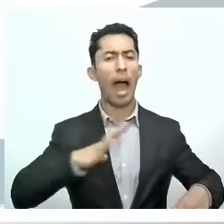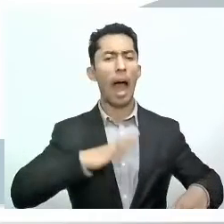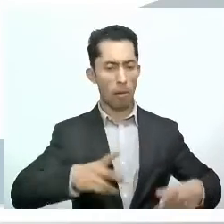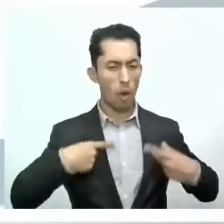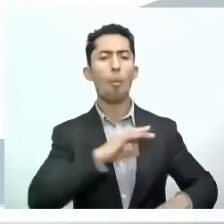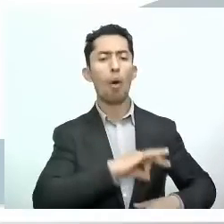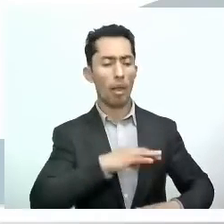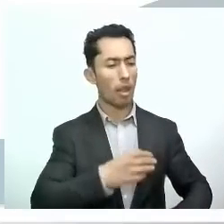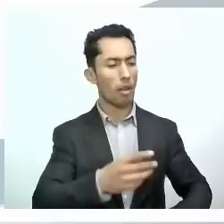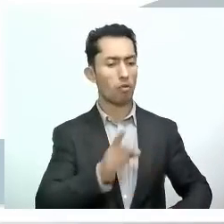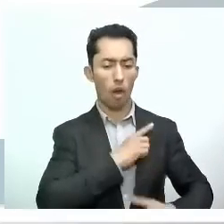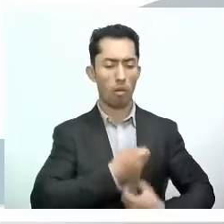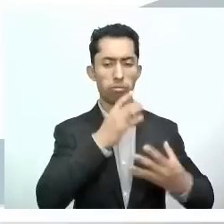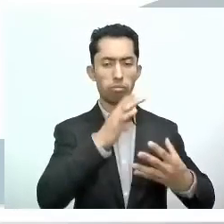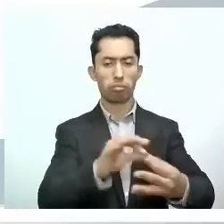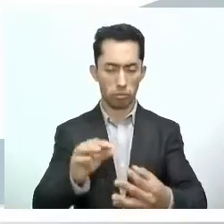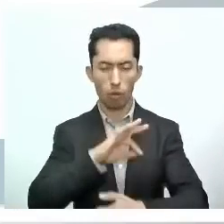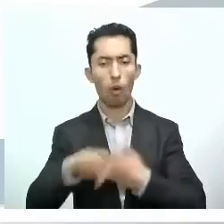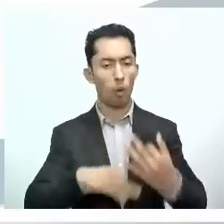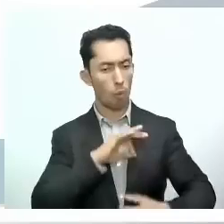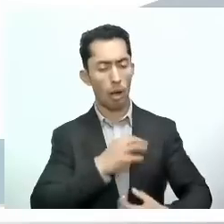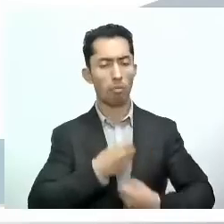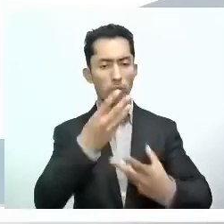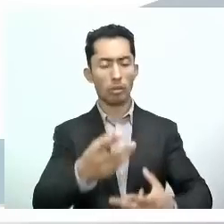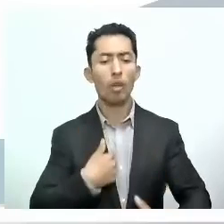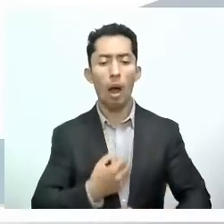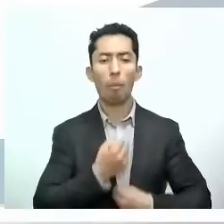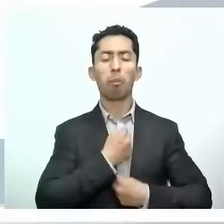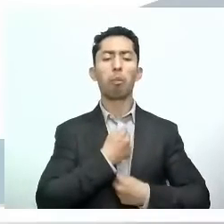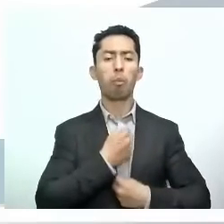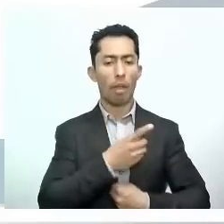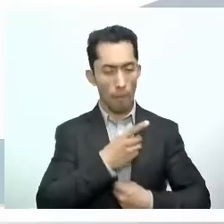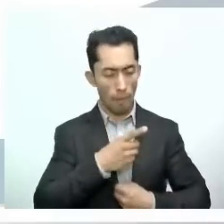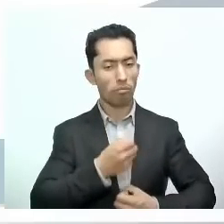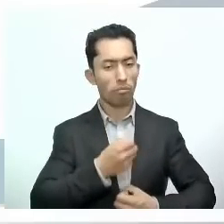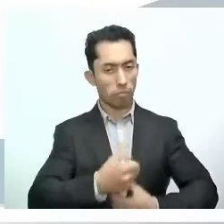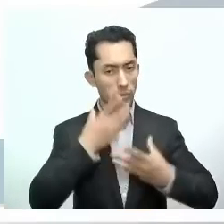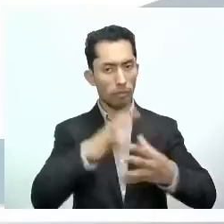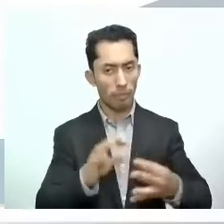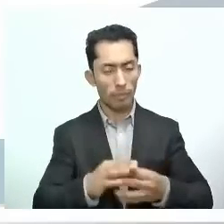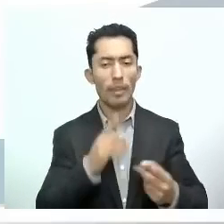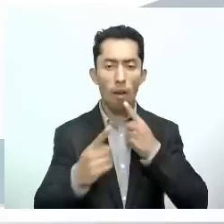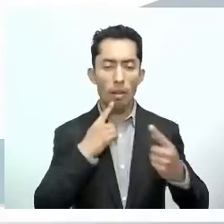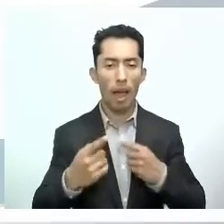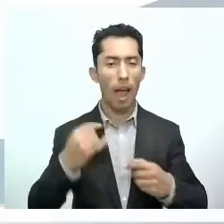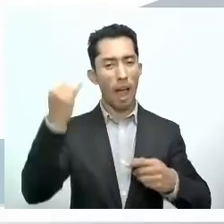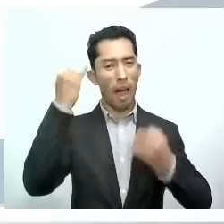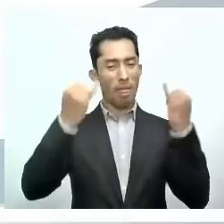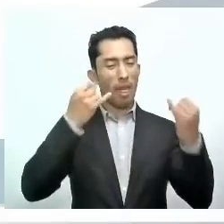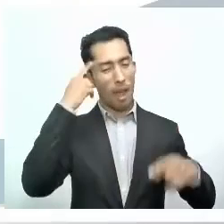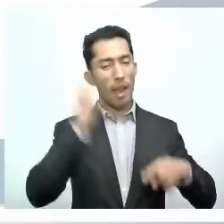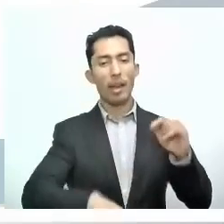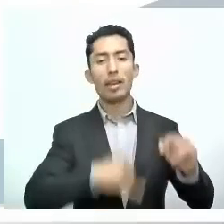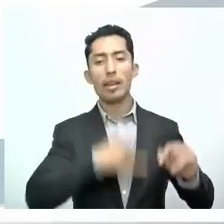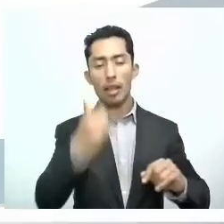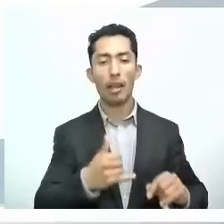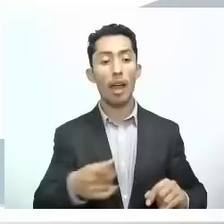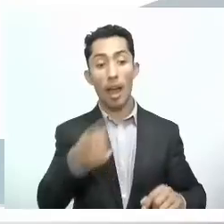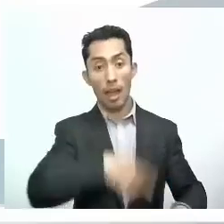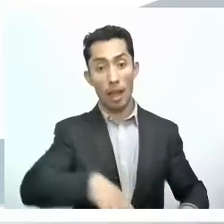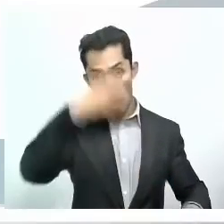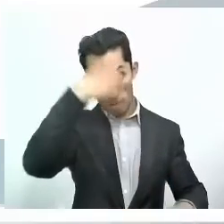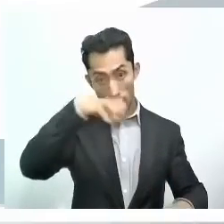tenemos que recuperar esa voz y tenemos que dialogar con ellos y romper con la idea de que no son expertas en